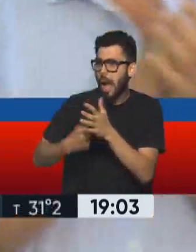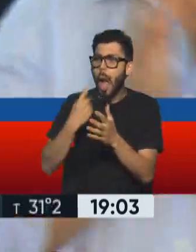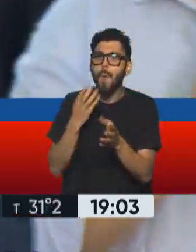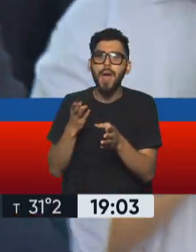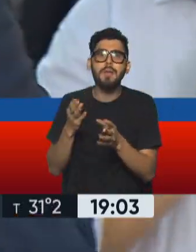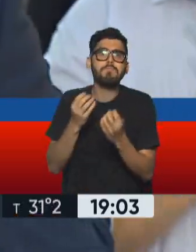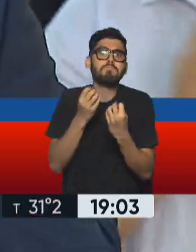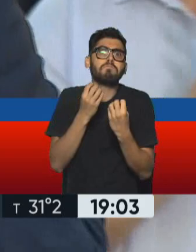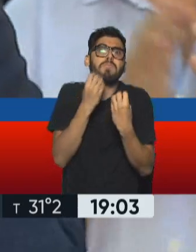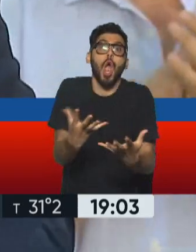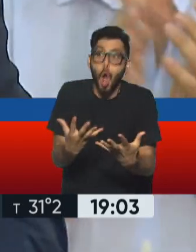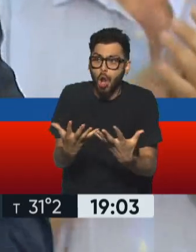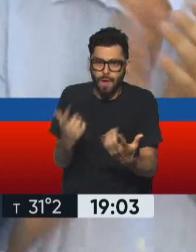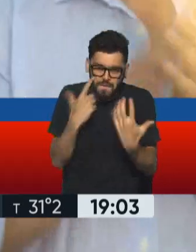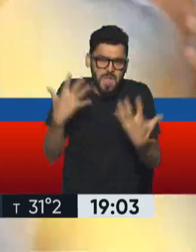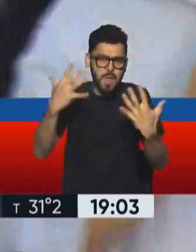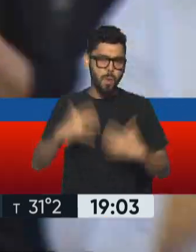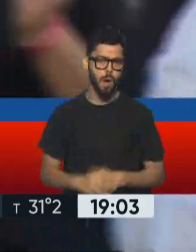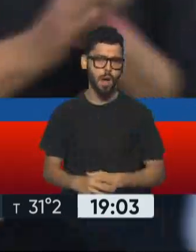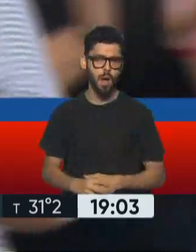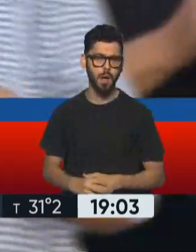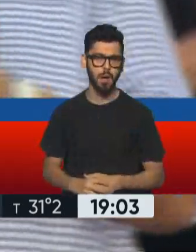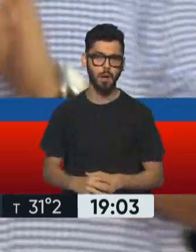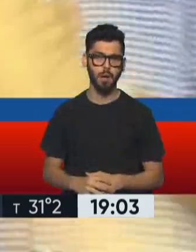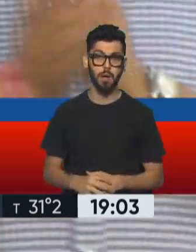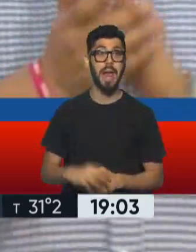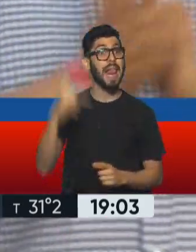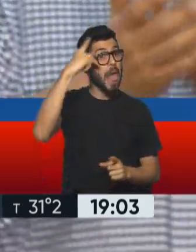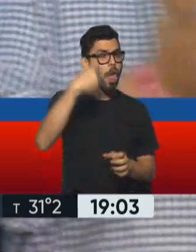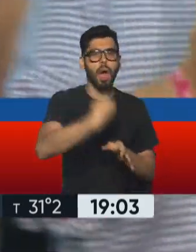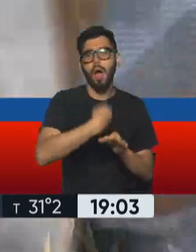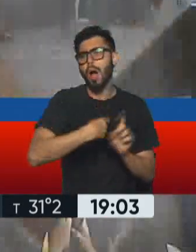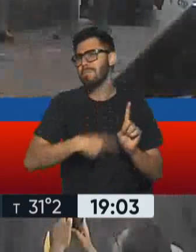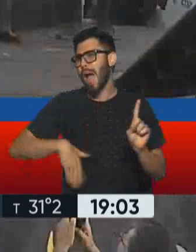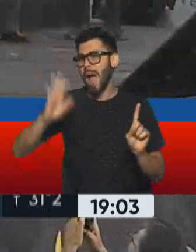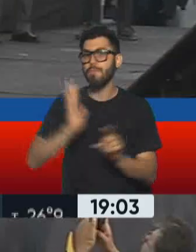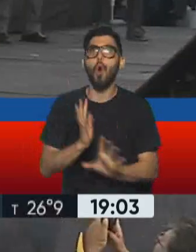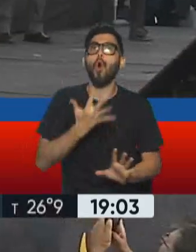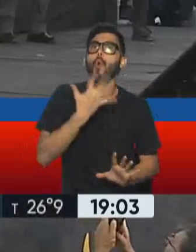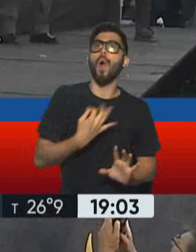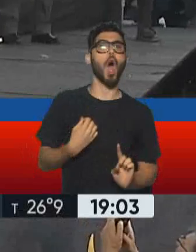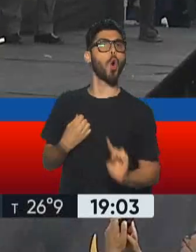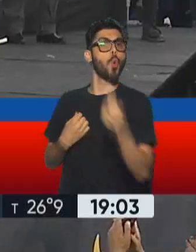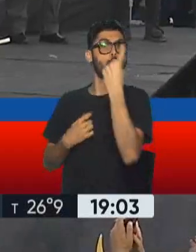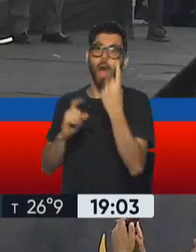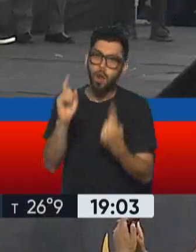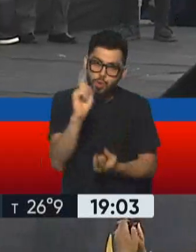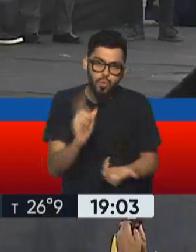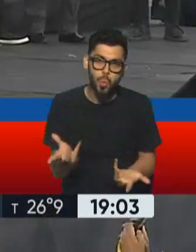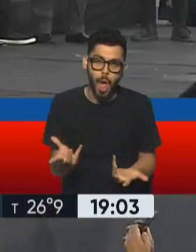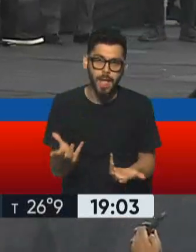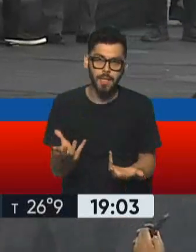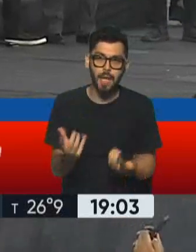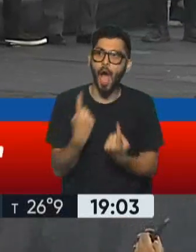mejor síntesis. Nadie nos enseñó más que Néstor, que nadie es dueño de la verdad, somos todos dueños de una